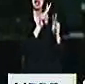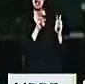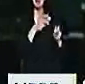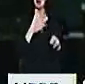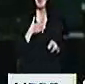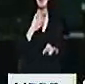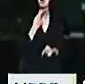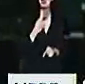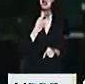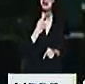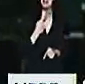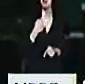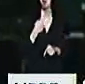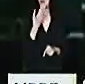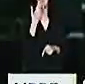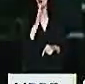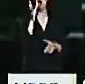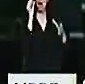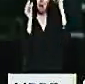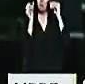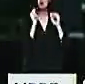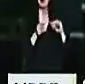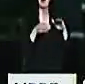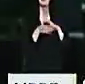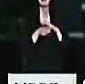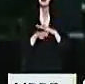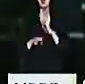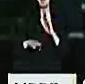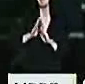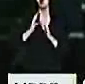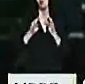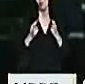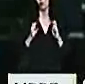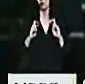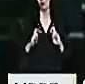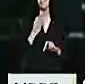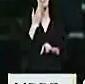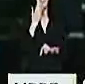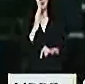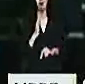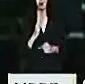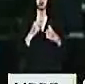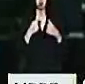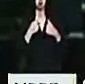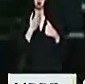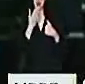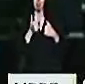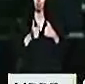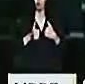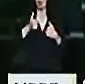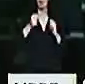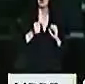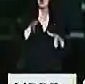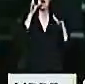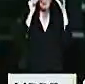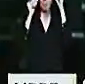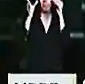mí me interesa mejorar para tener acceso a mejores y mayores oportunidades, entonces yo voy a poner de mi parte para